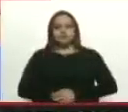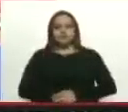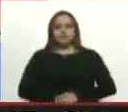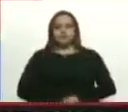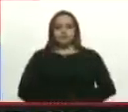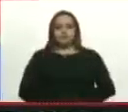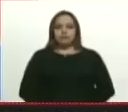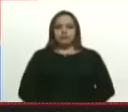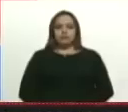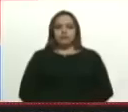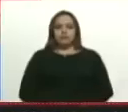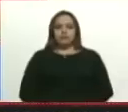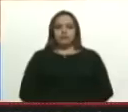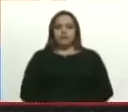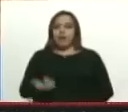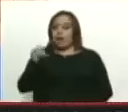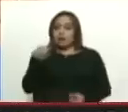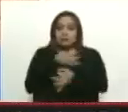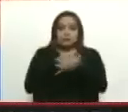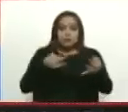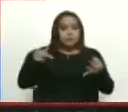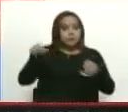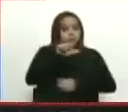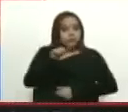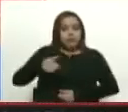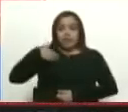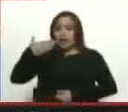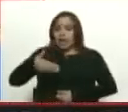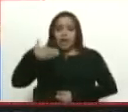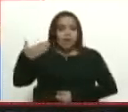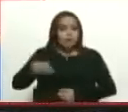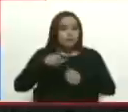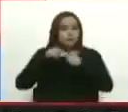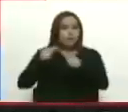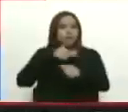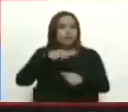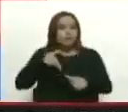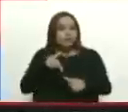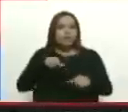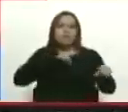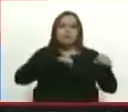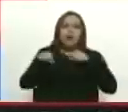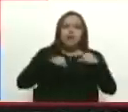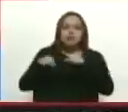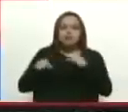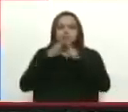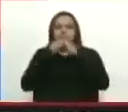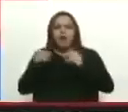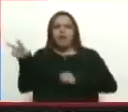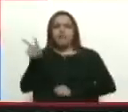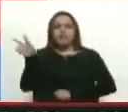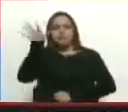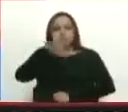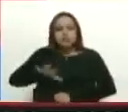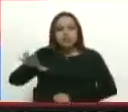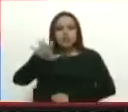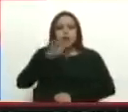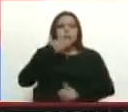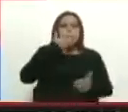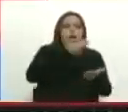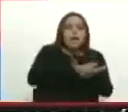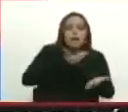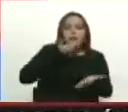Un extraordinario éxito, y esta semana seguimos nosotros en eso. Seguiremos con movilizaciones en todo el país,